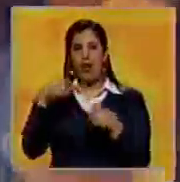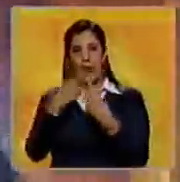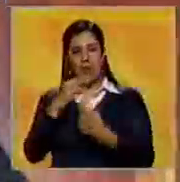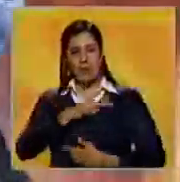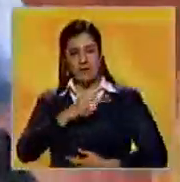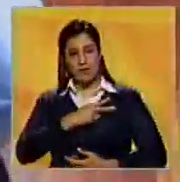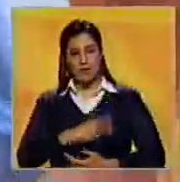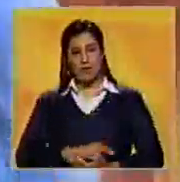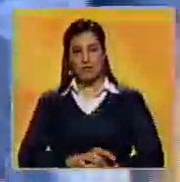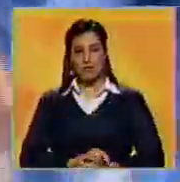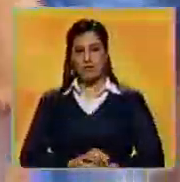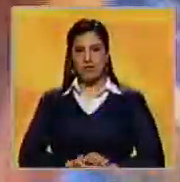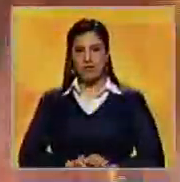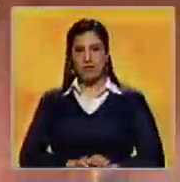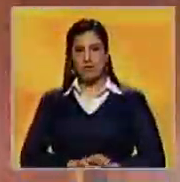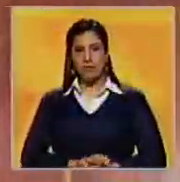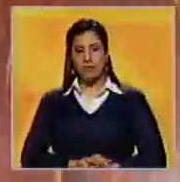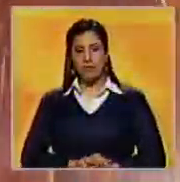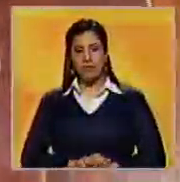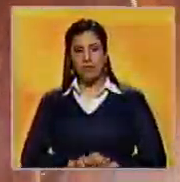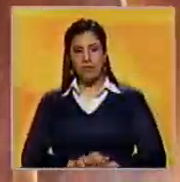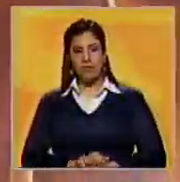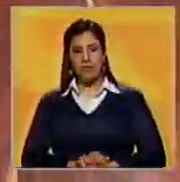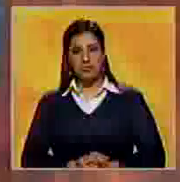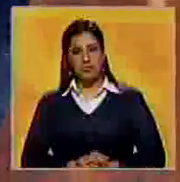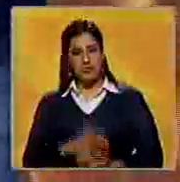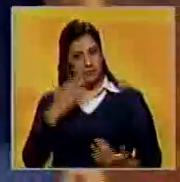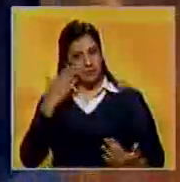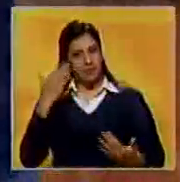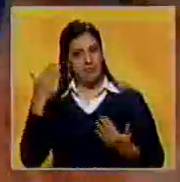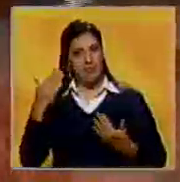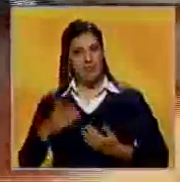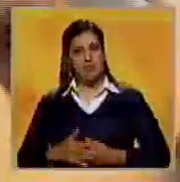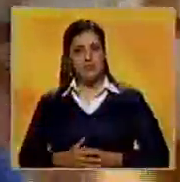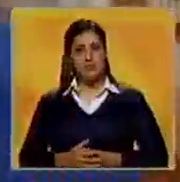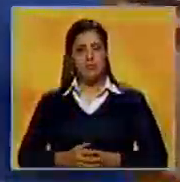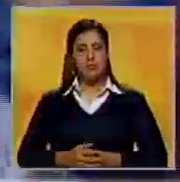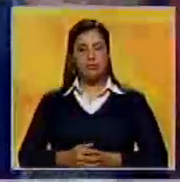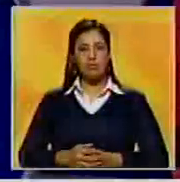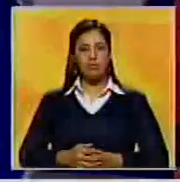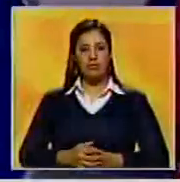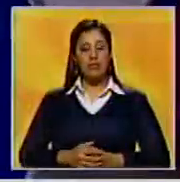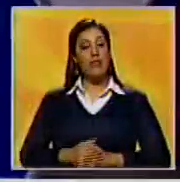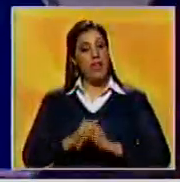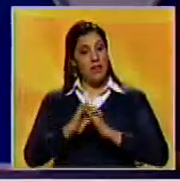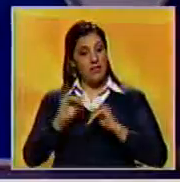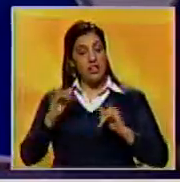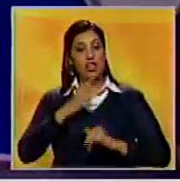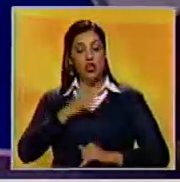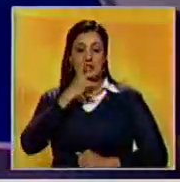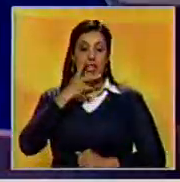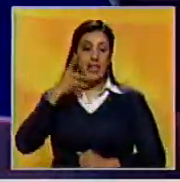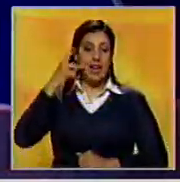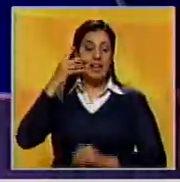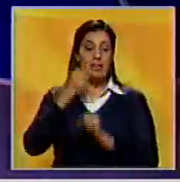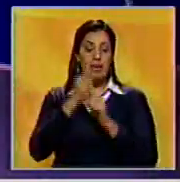por Venevisión. Así